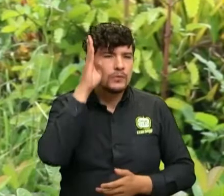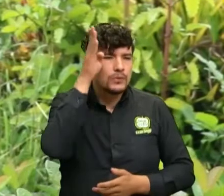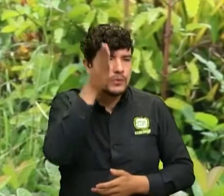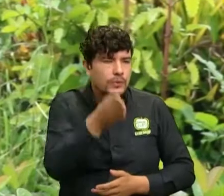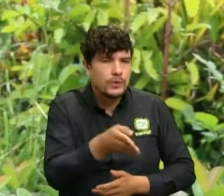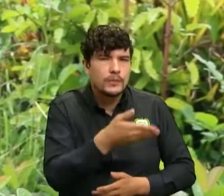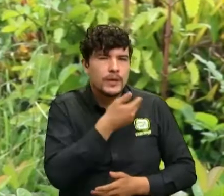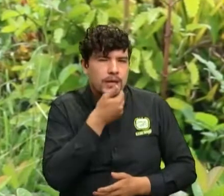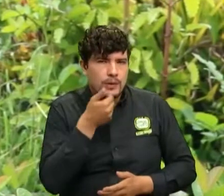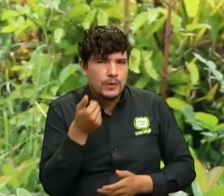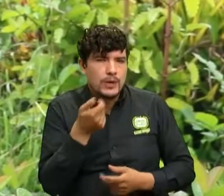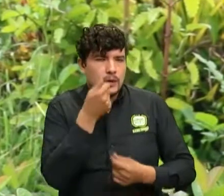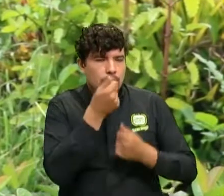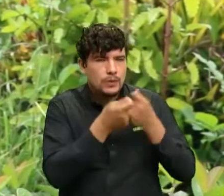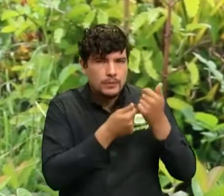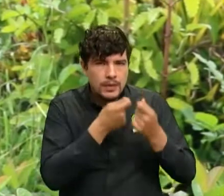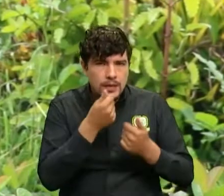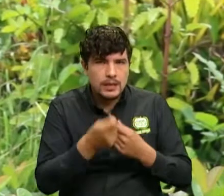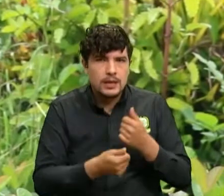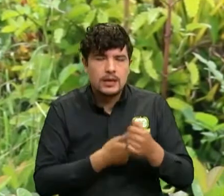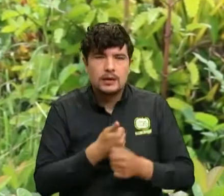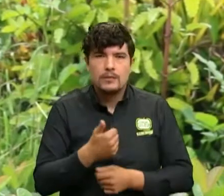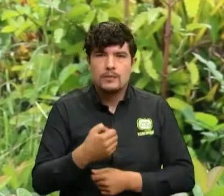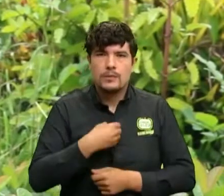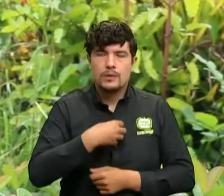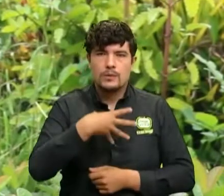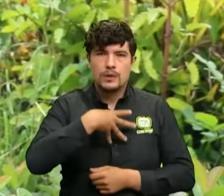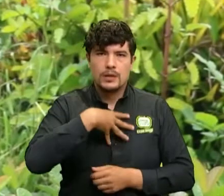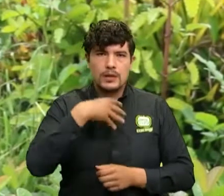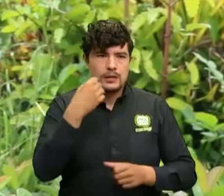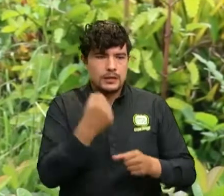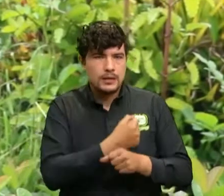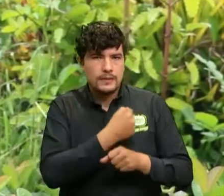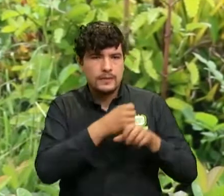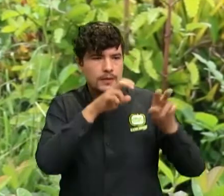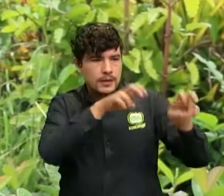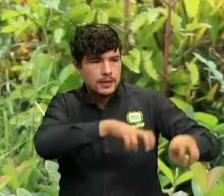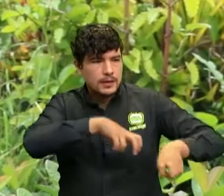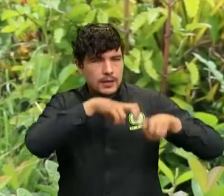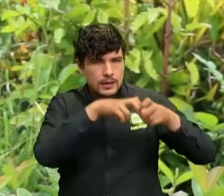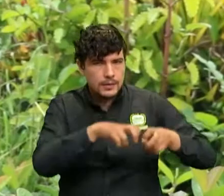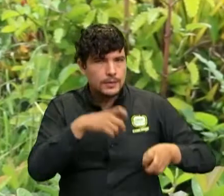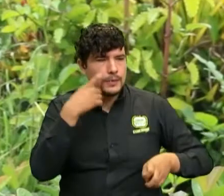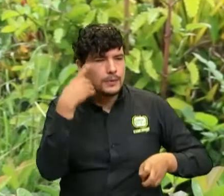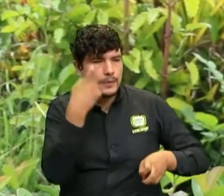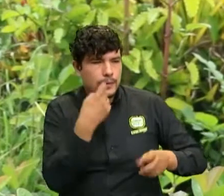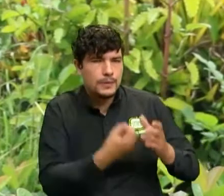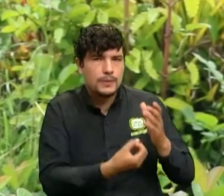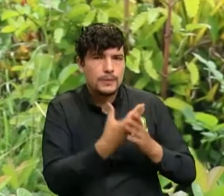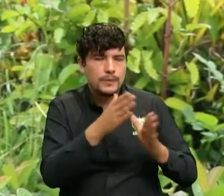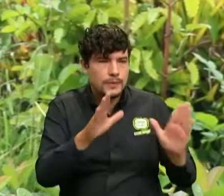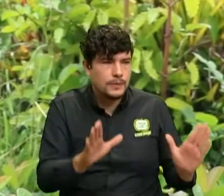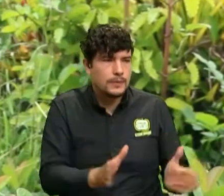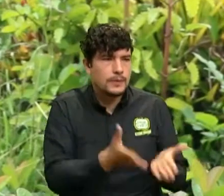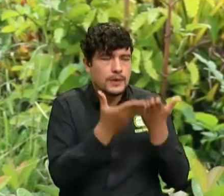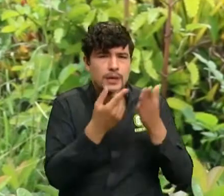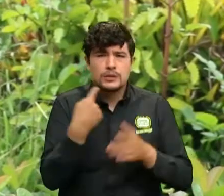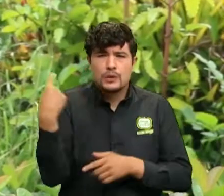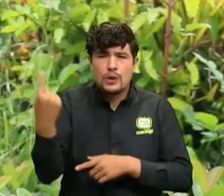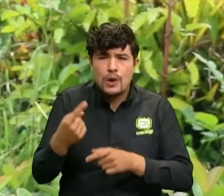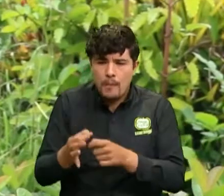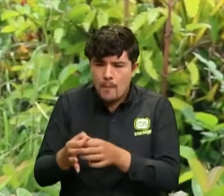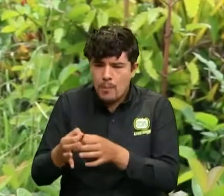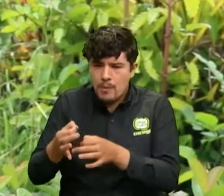diversidad económica, que busquemos nuevas alternativas de unidades productivas, que no manejemos solo la caña, sino